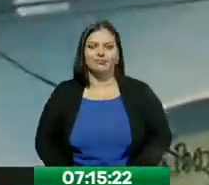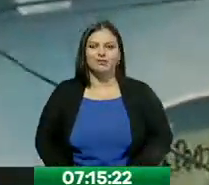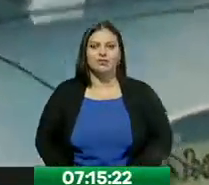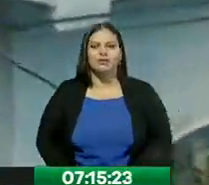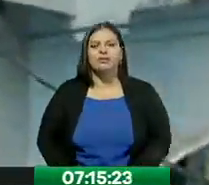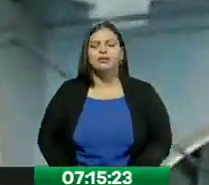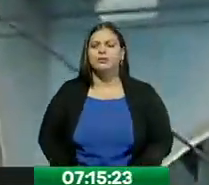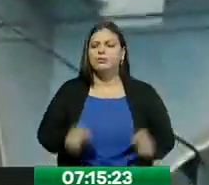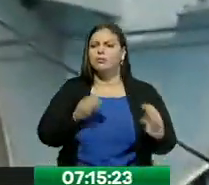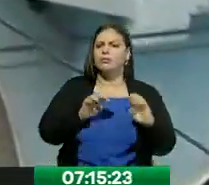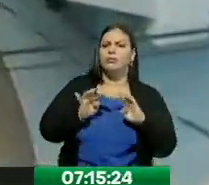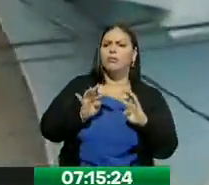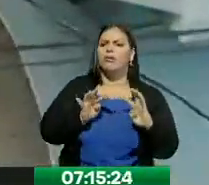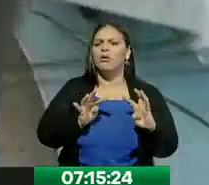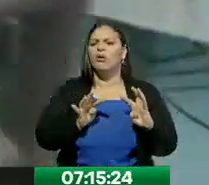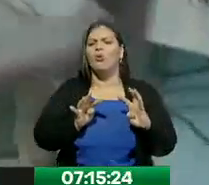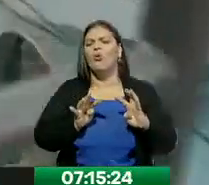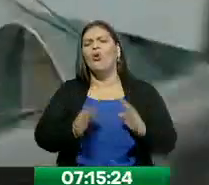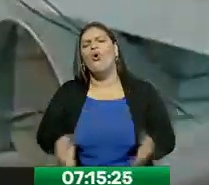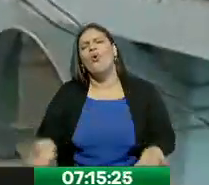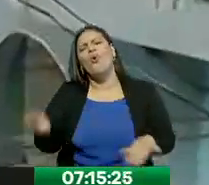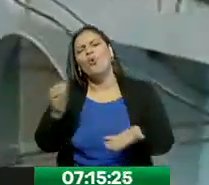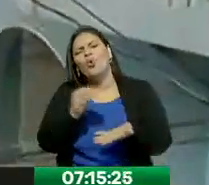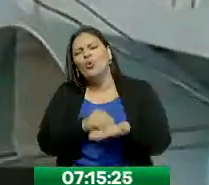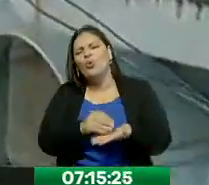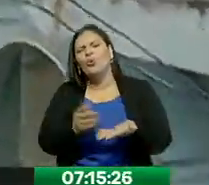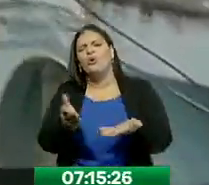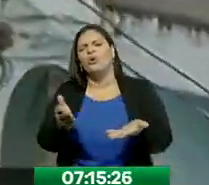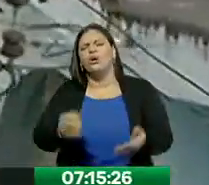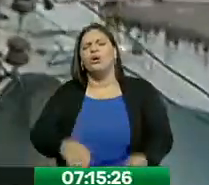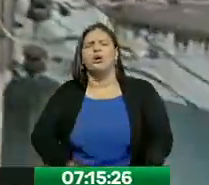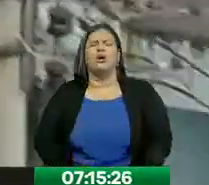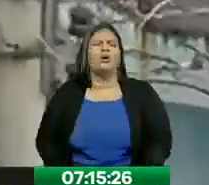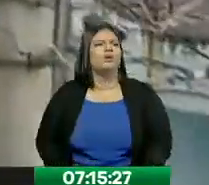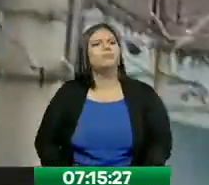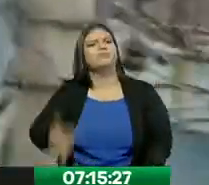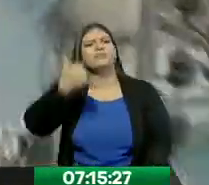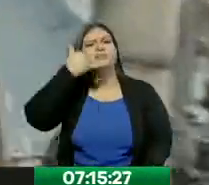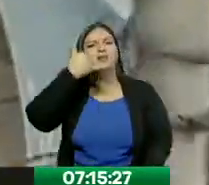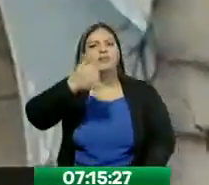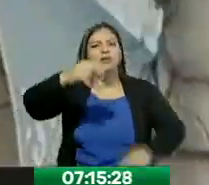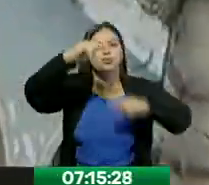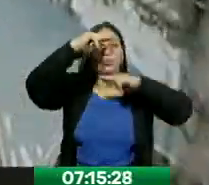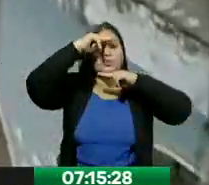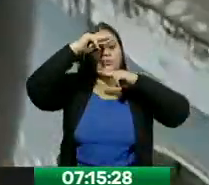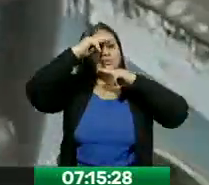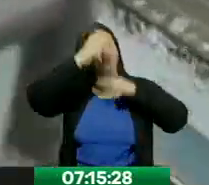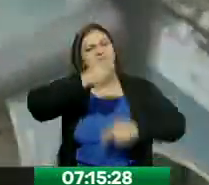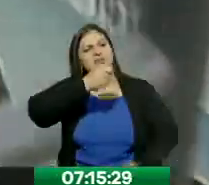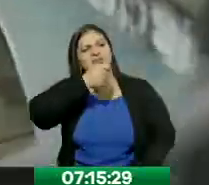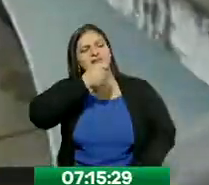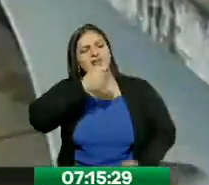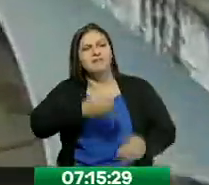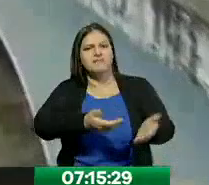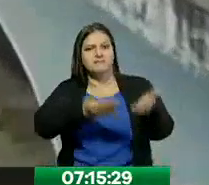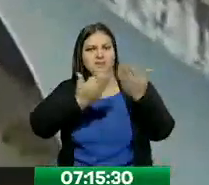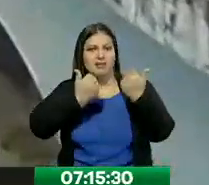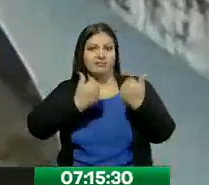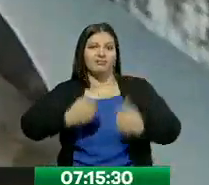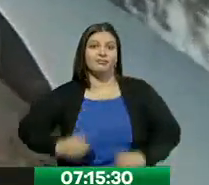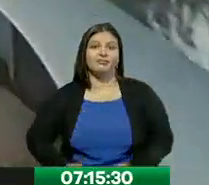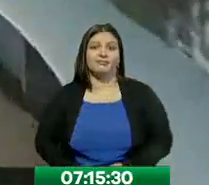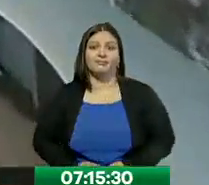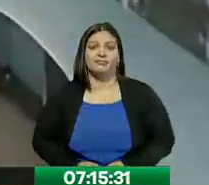vía escrito, porque esta mañana no han querido salir, dicen ellos, por temor a represalia. Pero aquí hacemos la denuncia